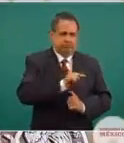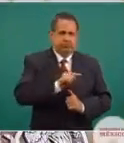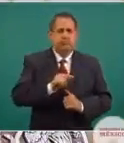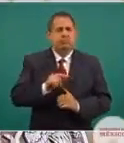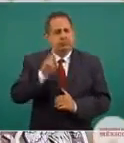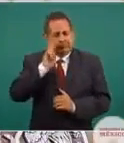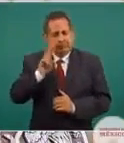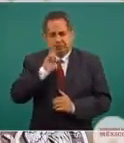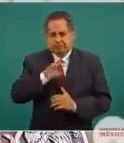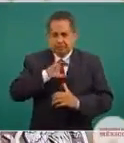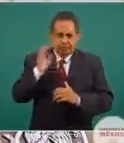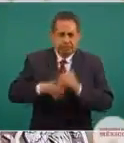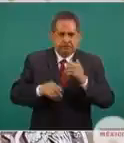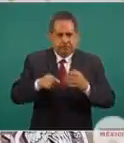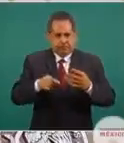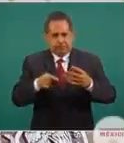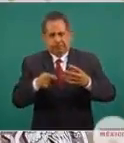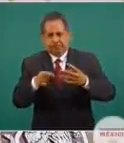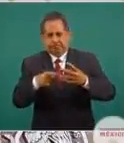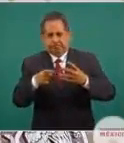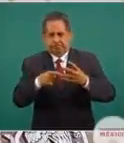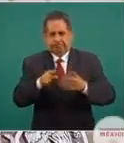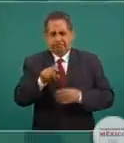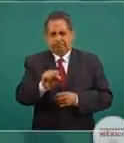terminar este fin de semana